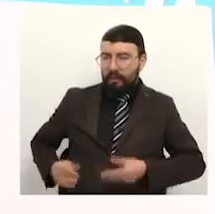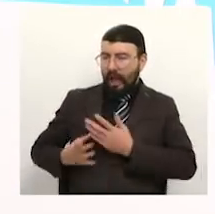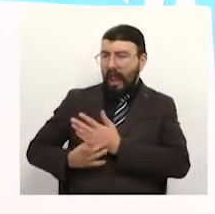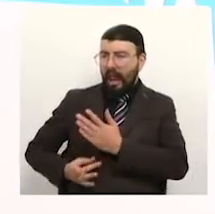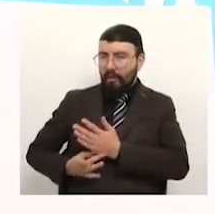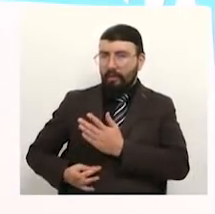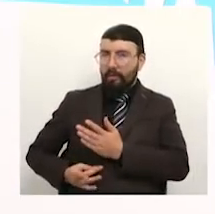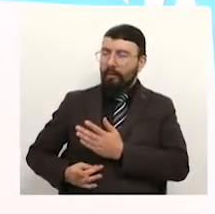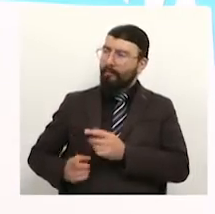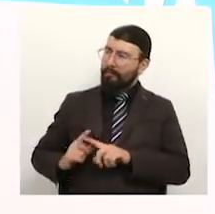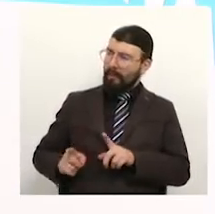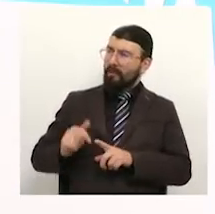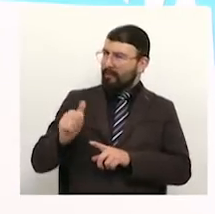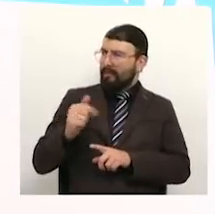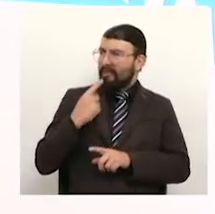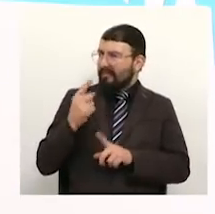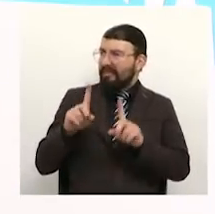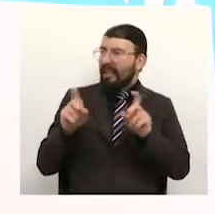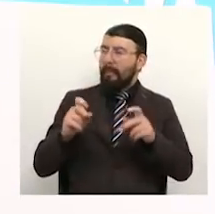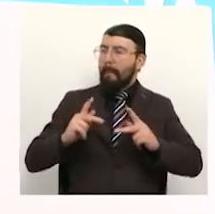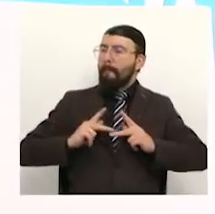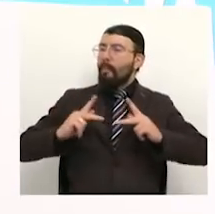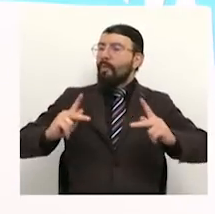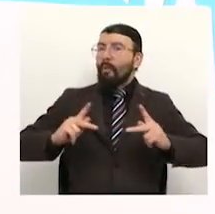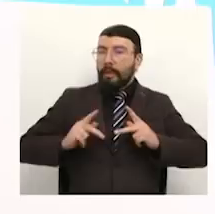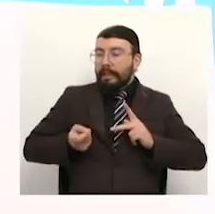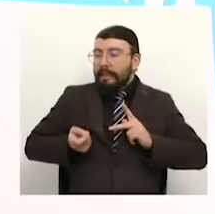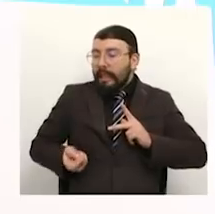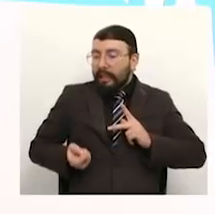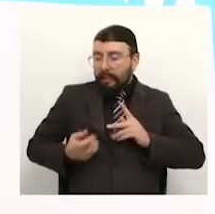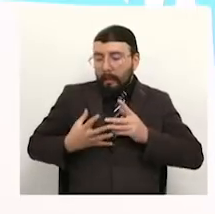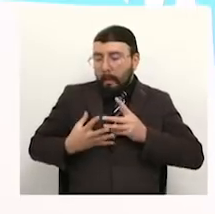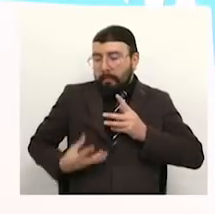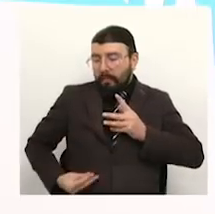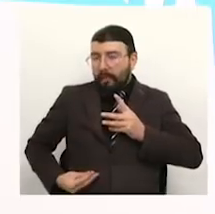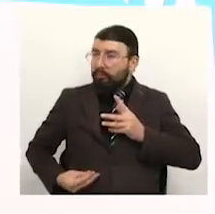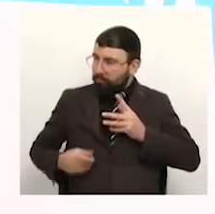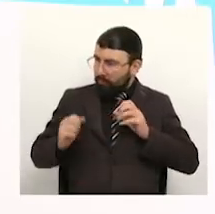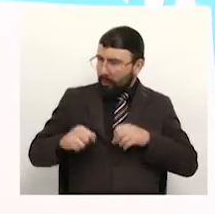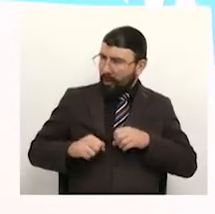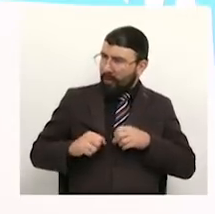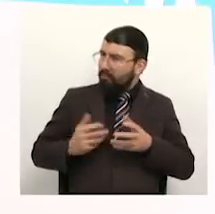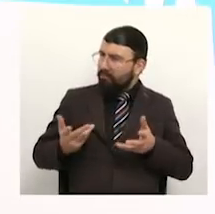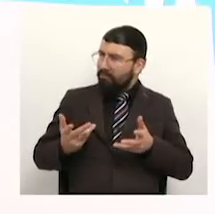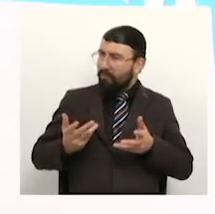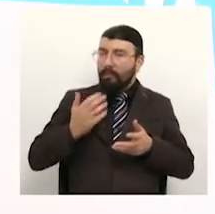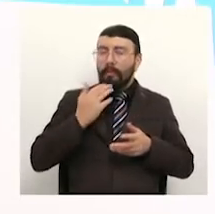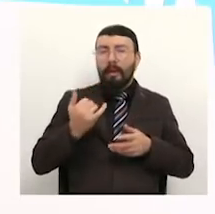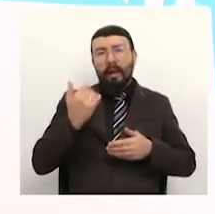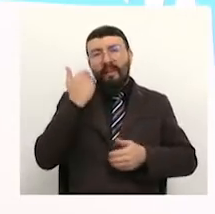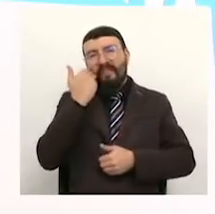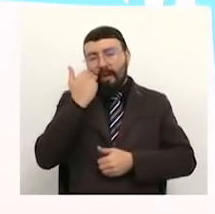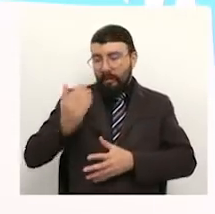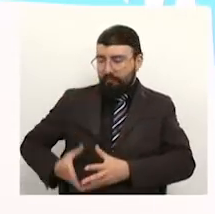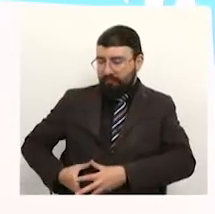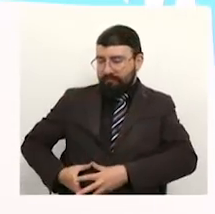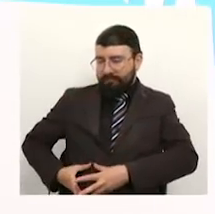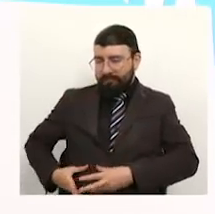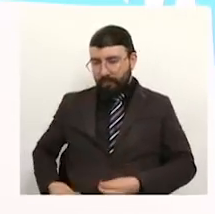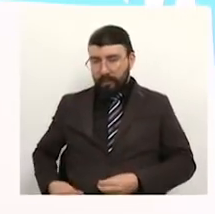que tiene usted esa imagen y que el hígado tan cerquita de los pulmones cuando hay patología hepática que